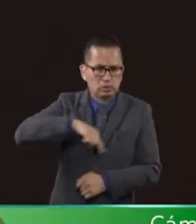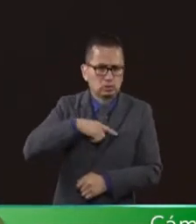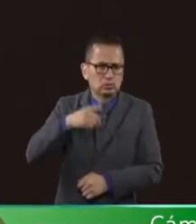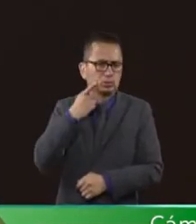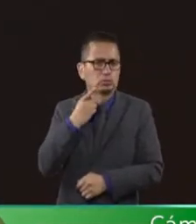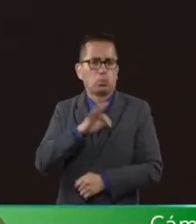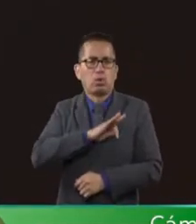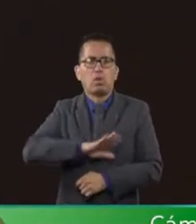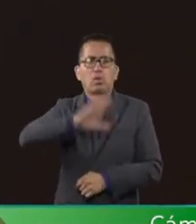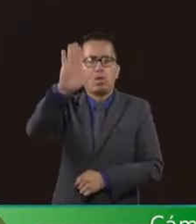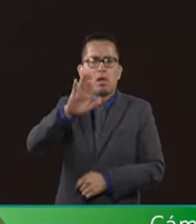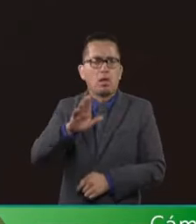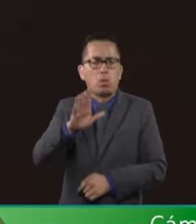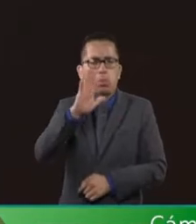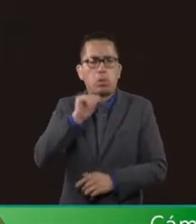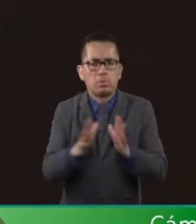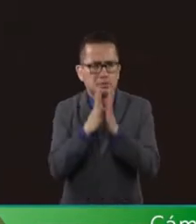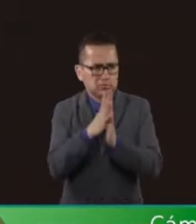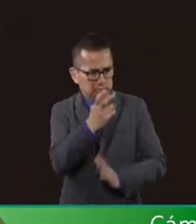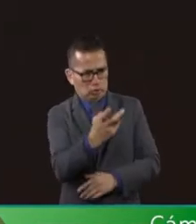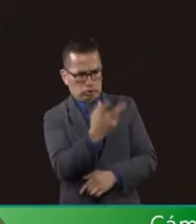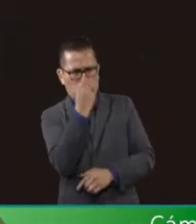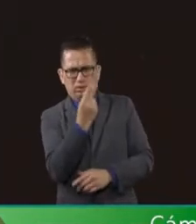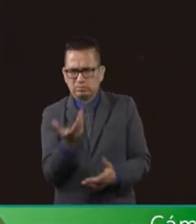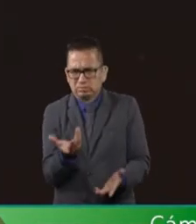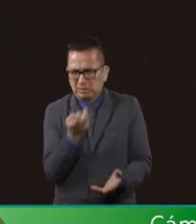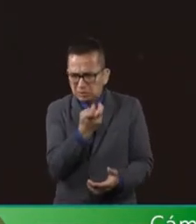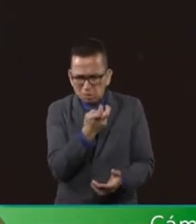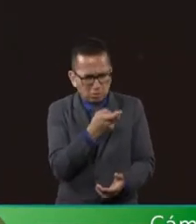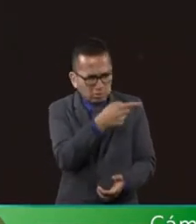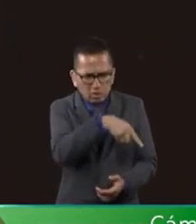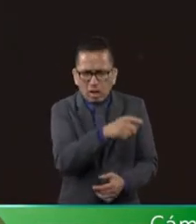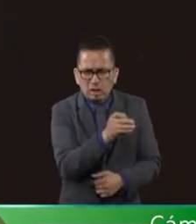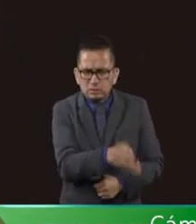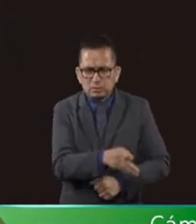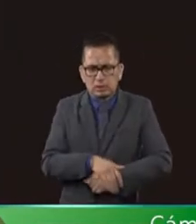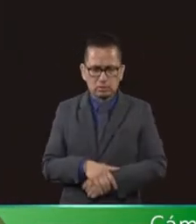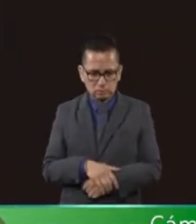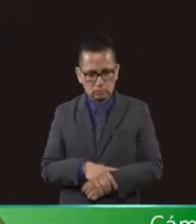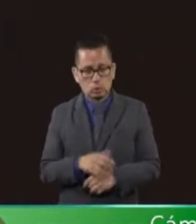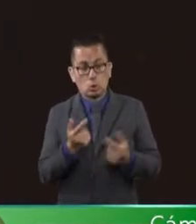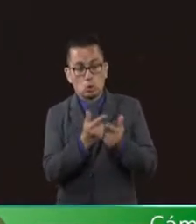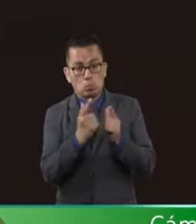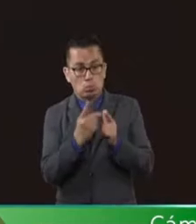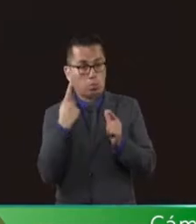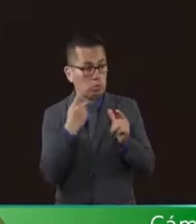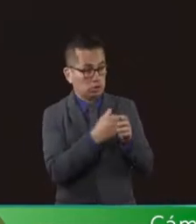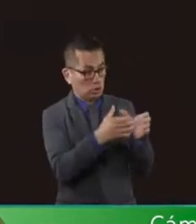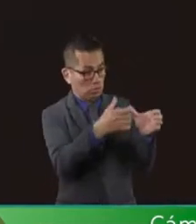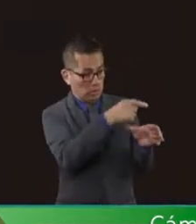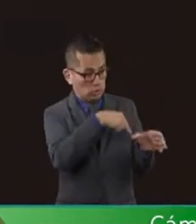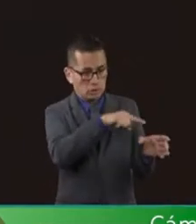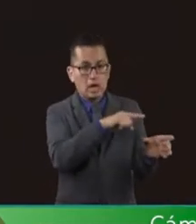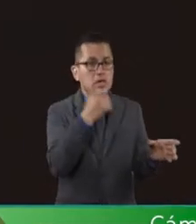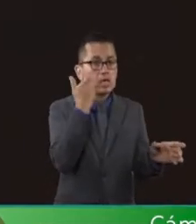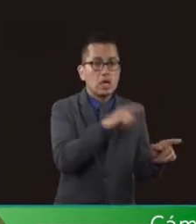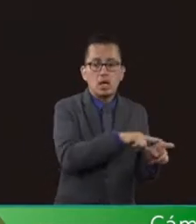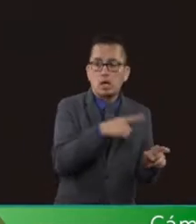hacer uso de la voz. Por eso no podemos quedarnos callados ante una mayoría que quiere doblegar a otro poder del